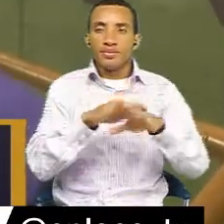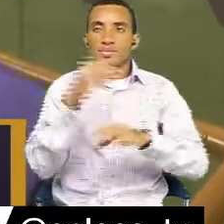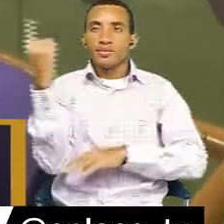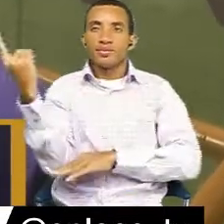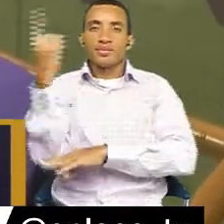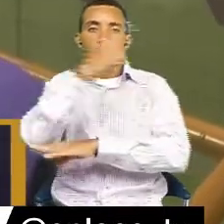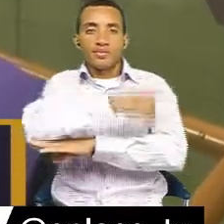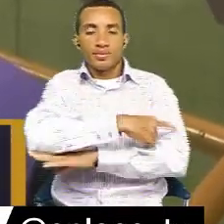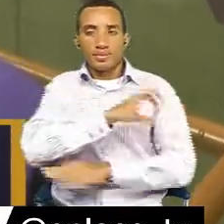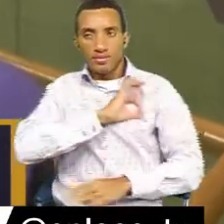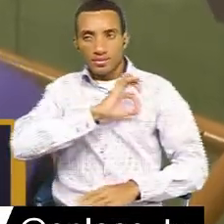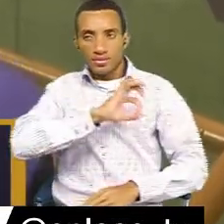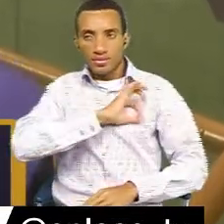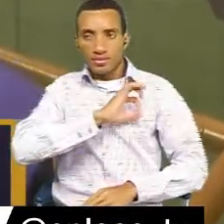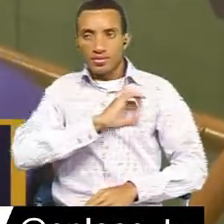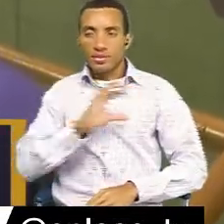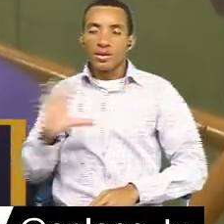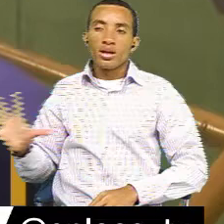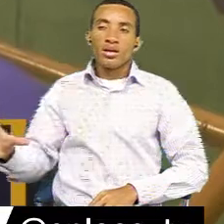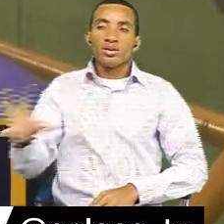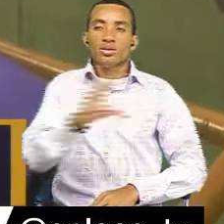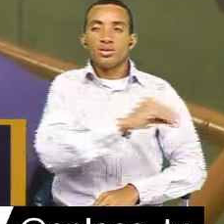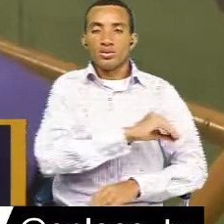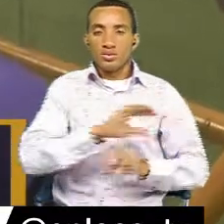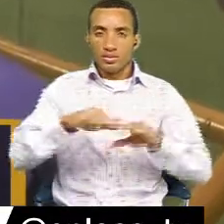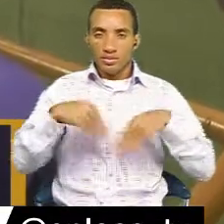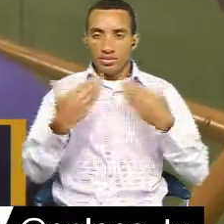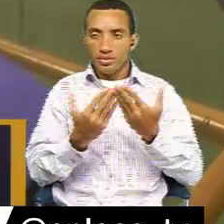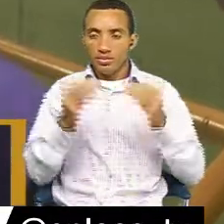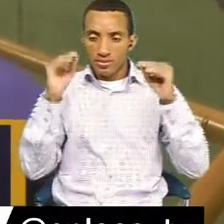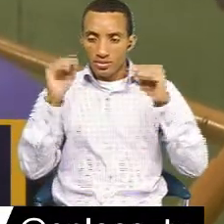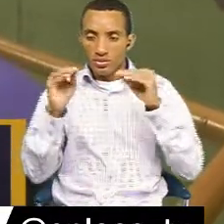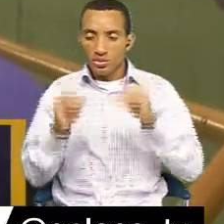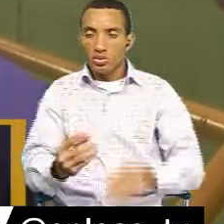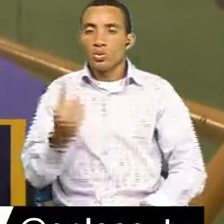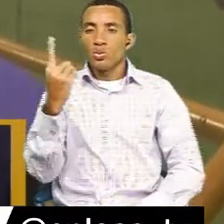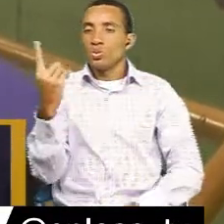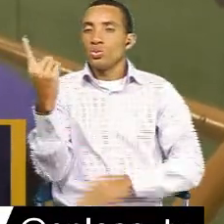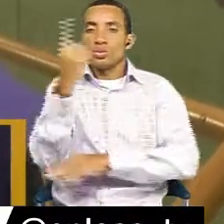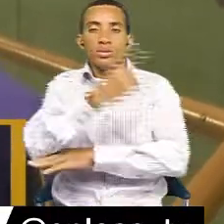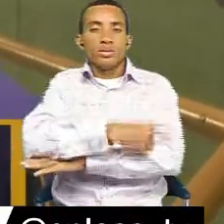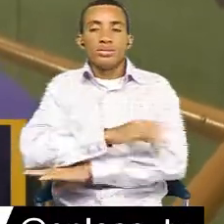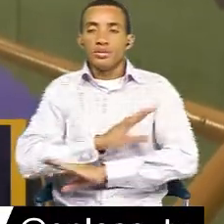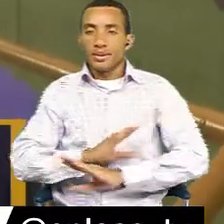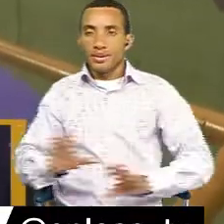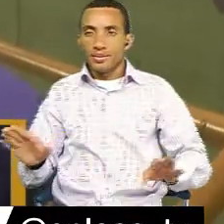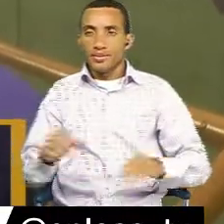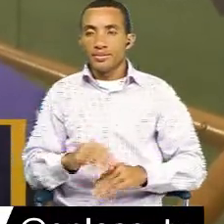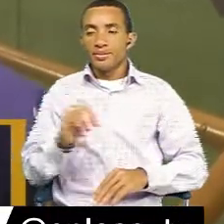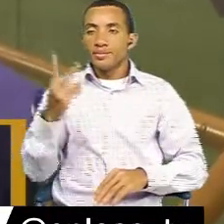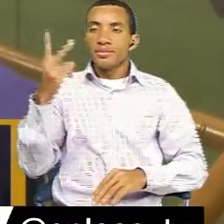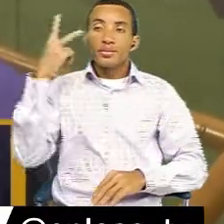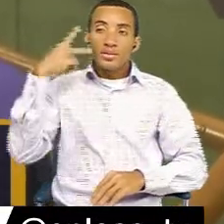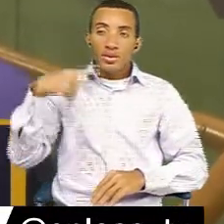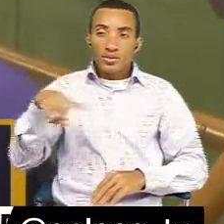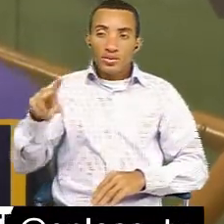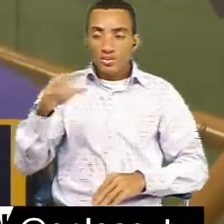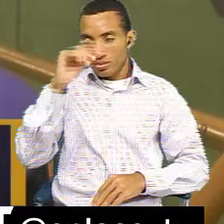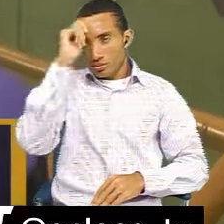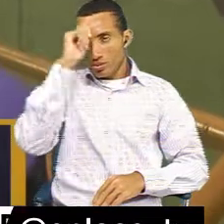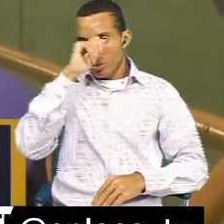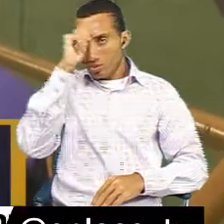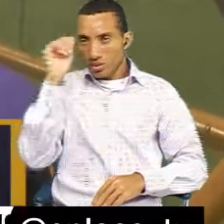sábado para todas las escuelas de formación un solo evento para ese día, y el segundo evento es el día domingo, que es para todas